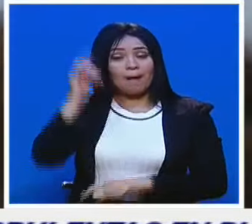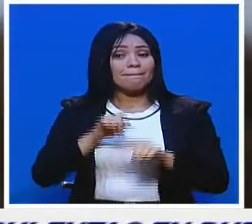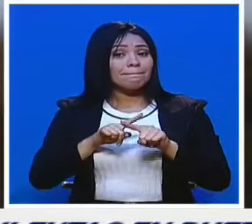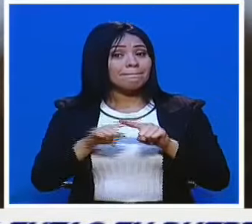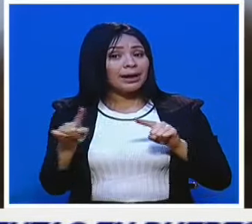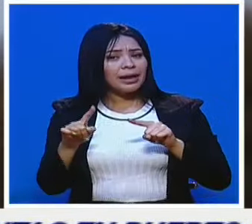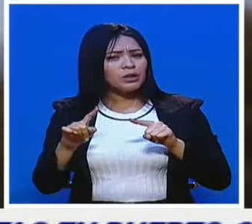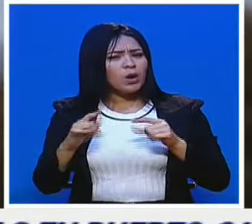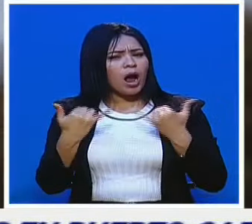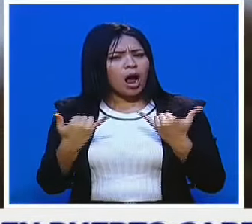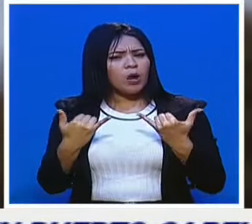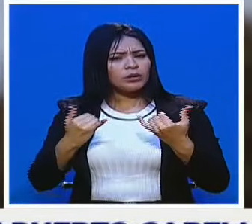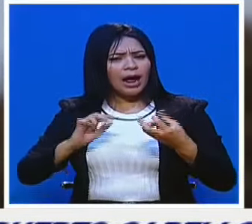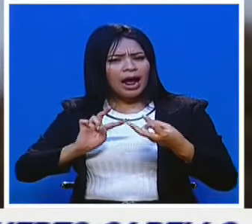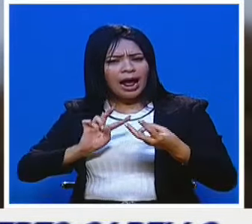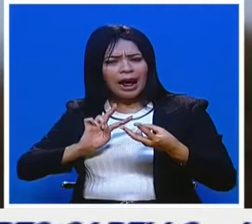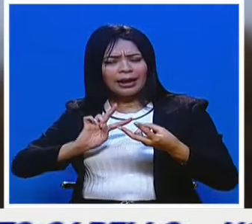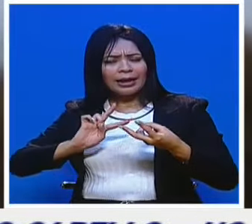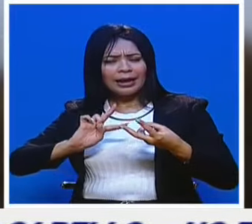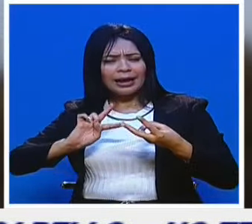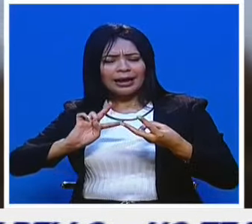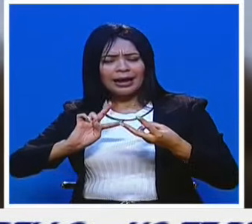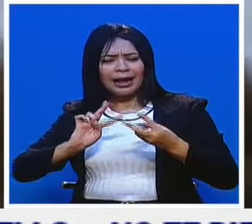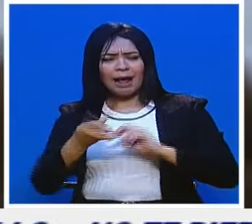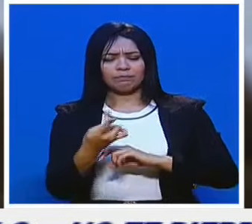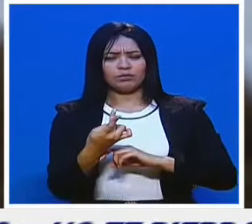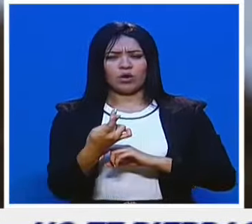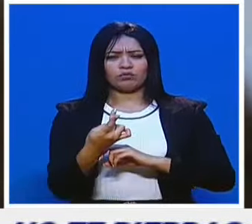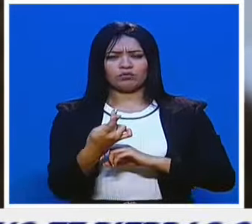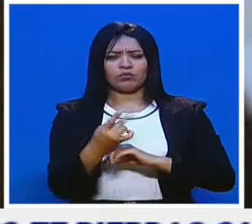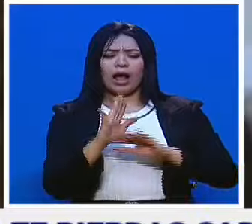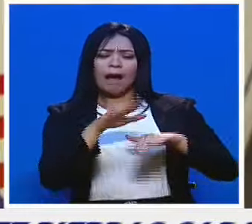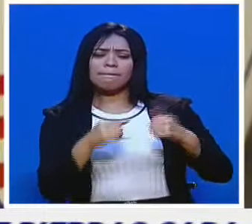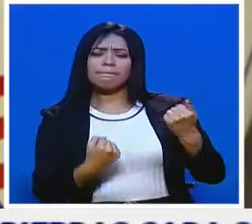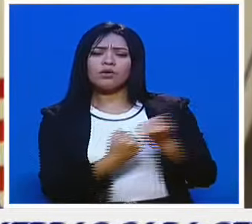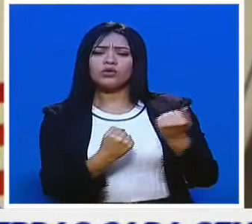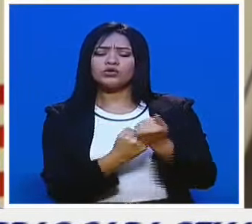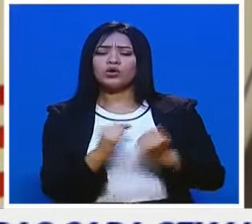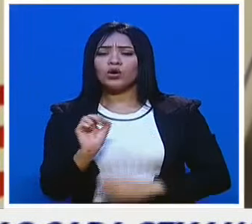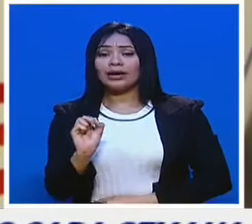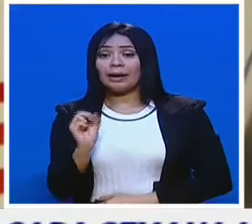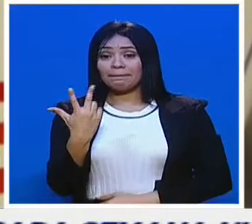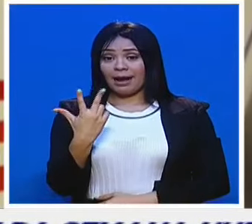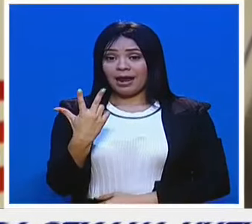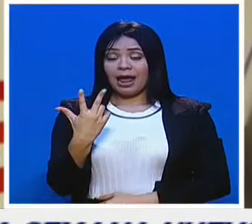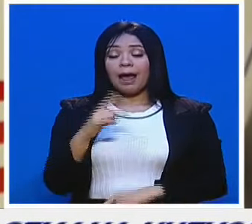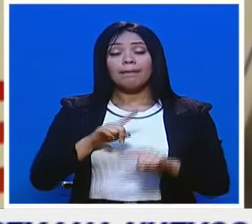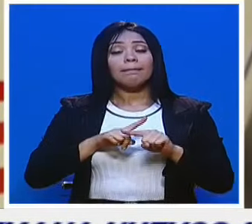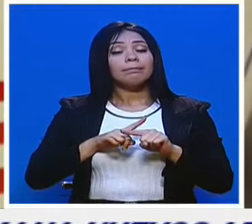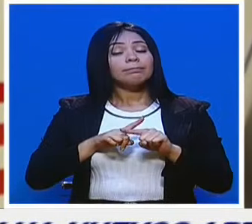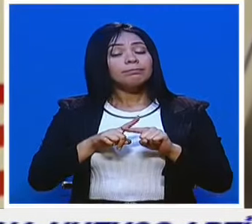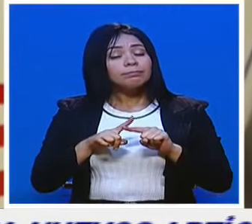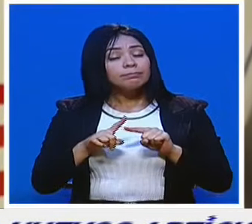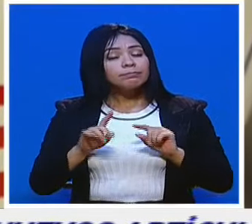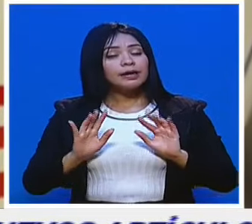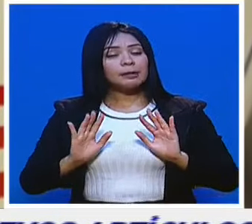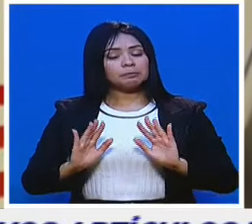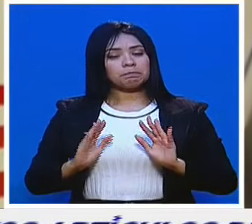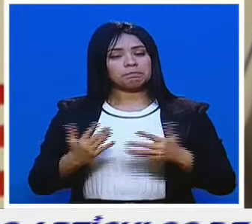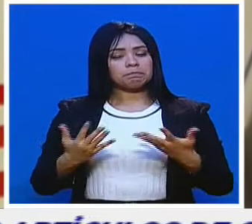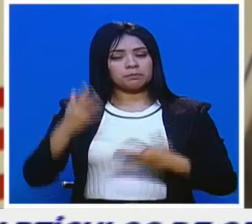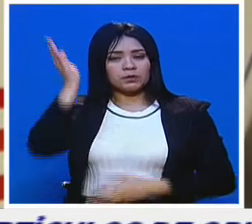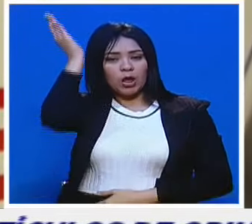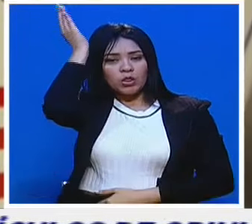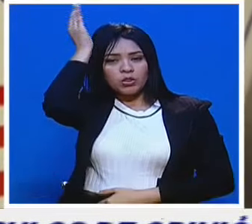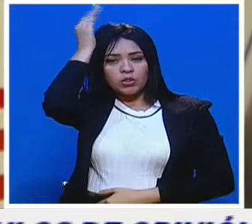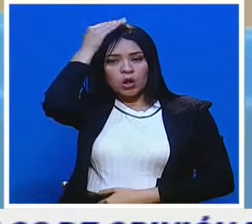vuelco que le da el favor a Kamala Harris. Sin embargo, Donald Trump